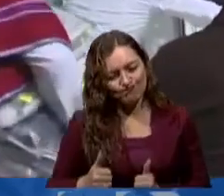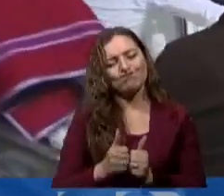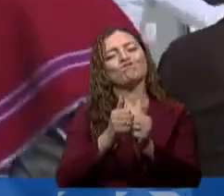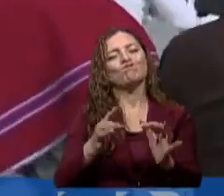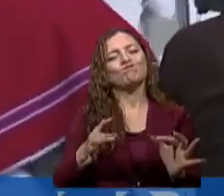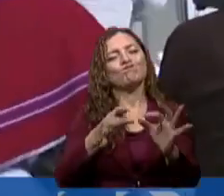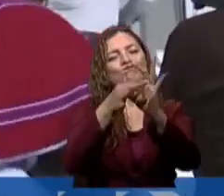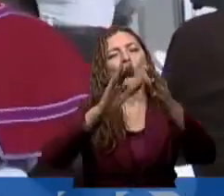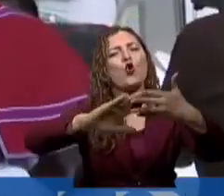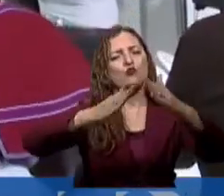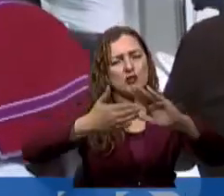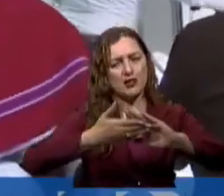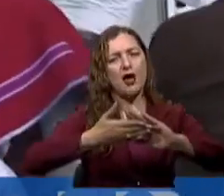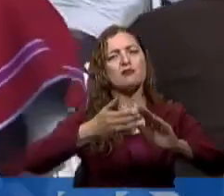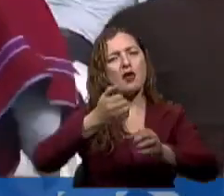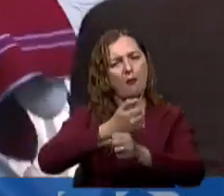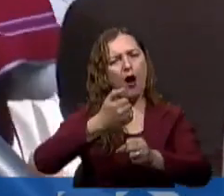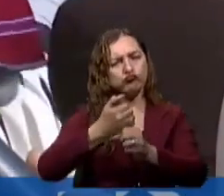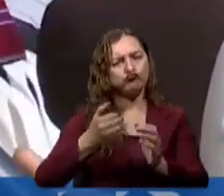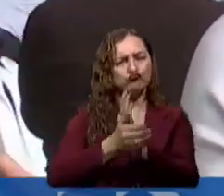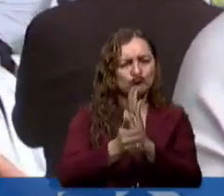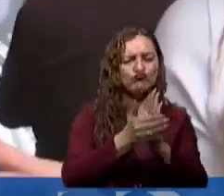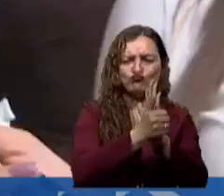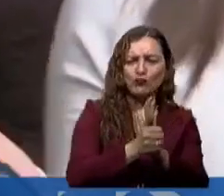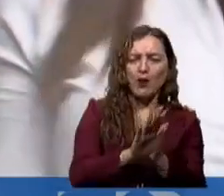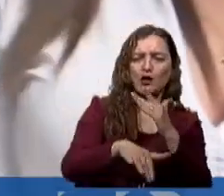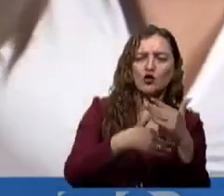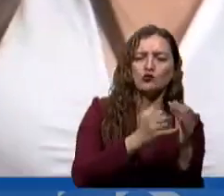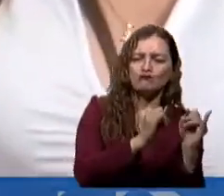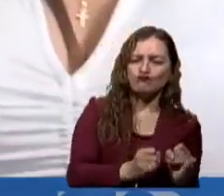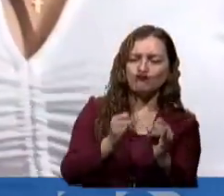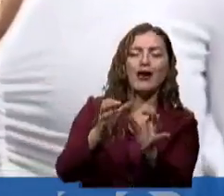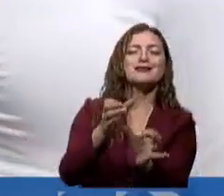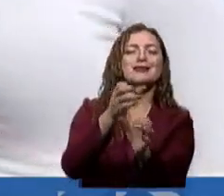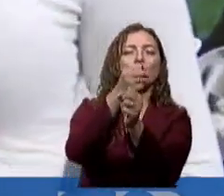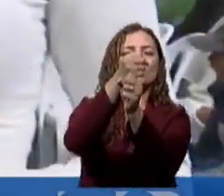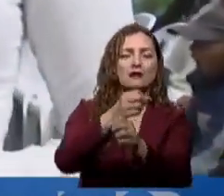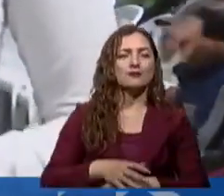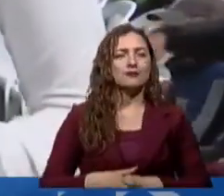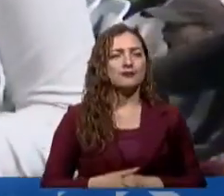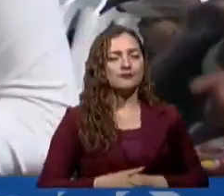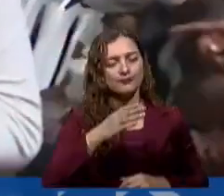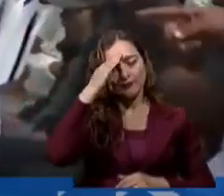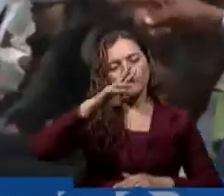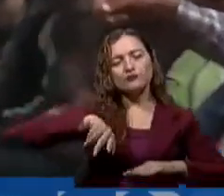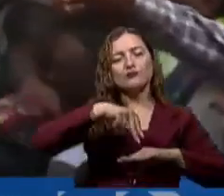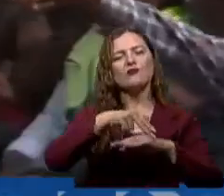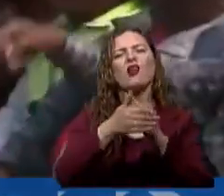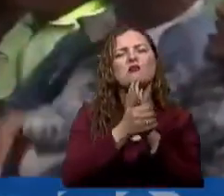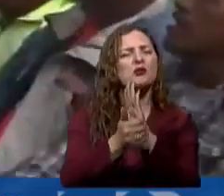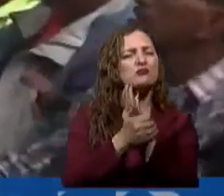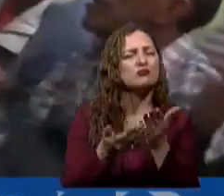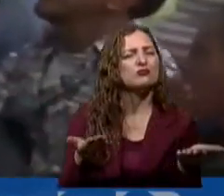con la comunidad realizando esta labor para brindar la seguridad. La Policía Nacional ha brindado la